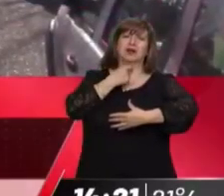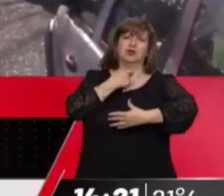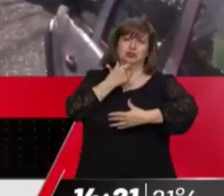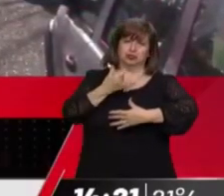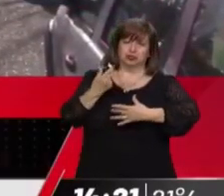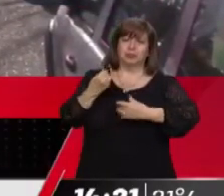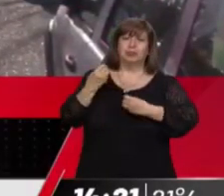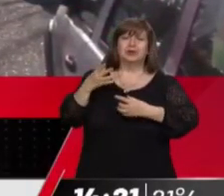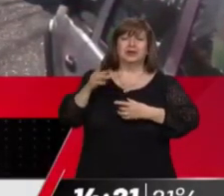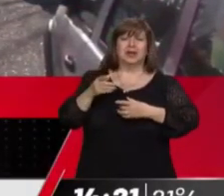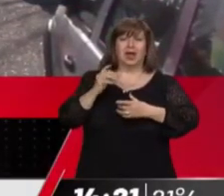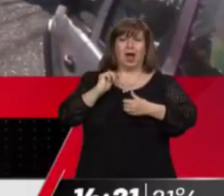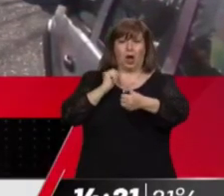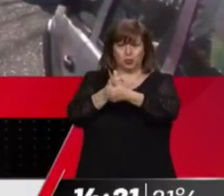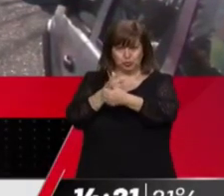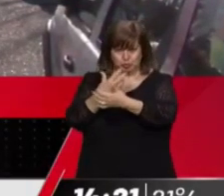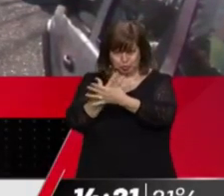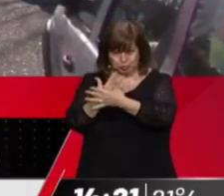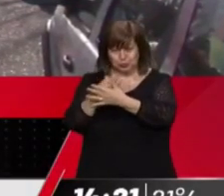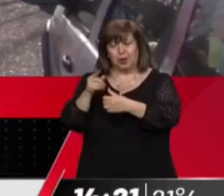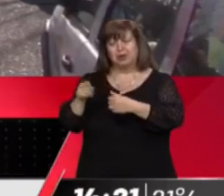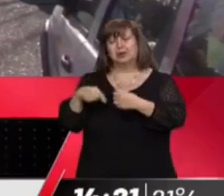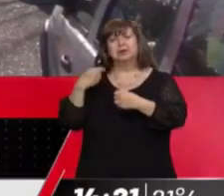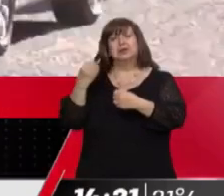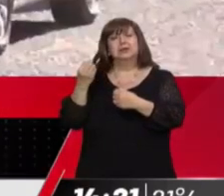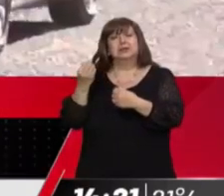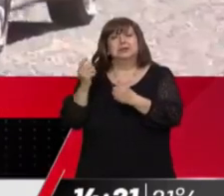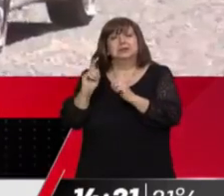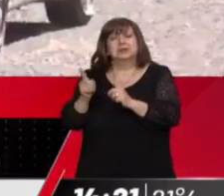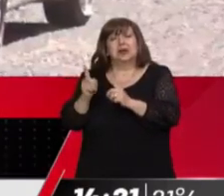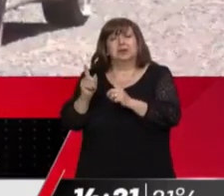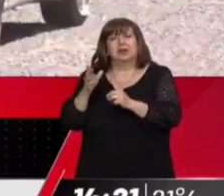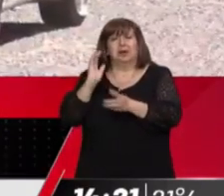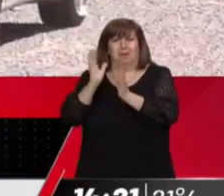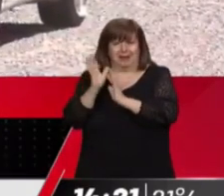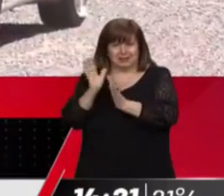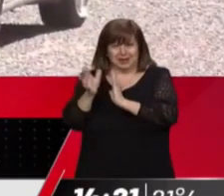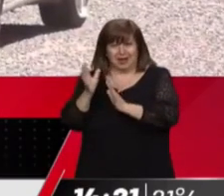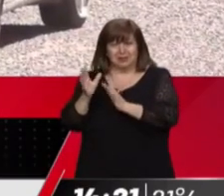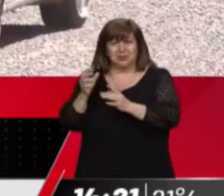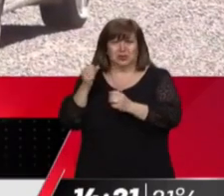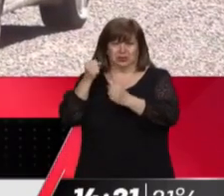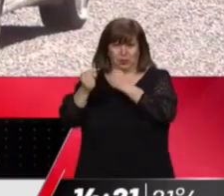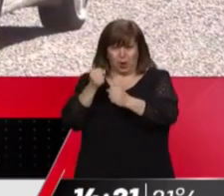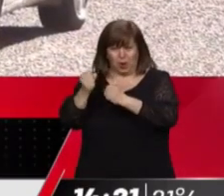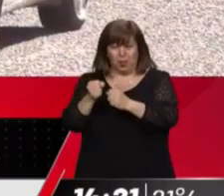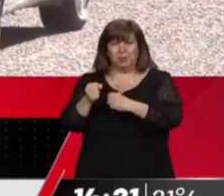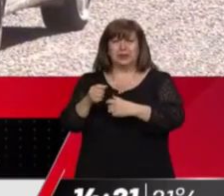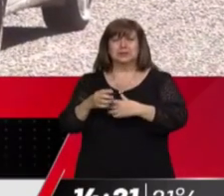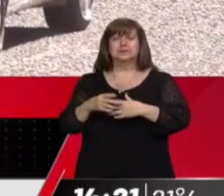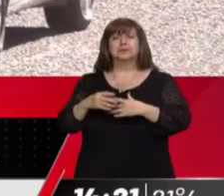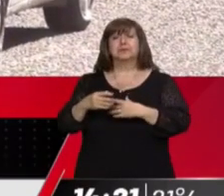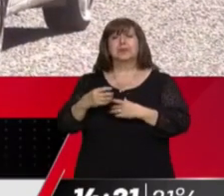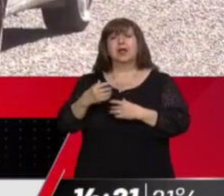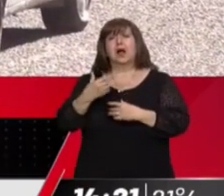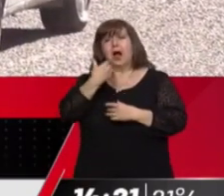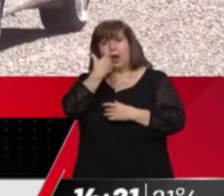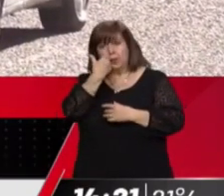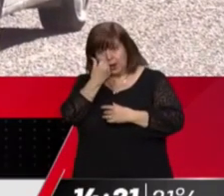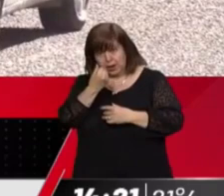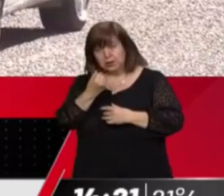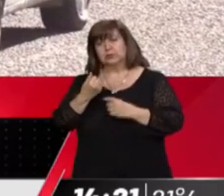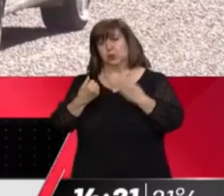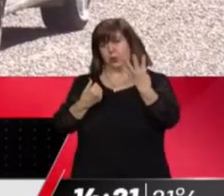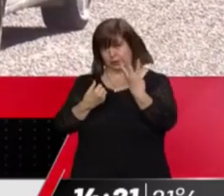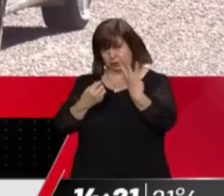maltrato. Les entregaron restos cadavéricos de la pequeña a los 4 abuelos que se presentaron en la morgue